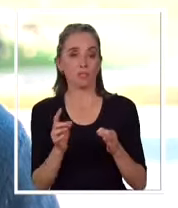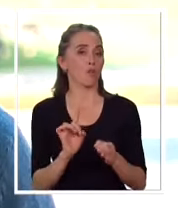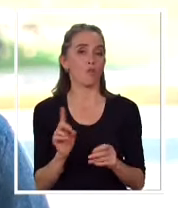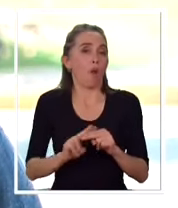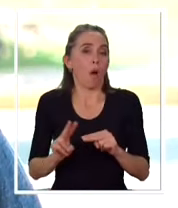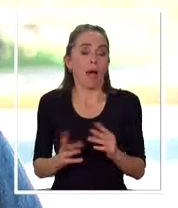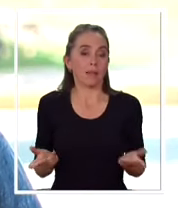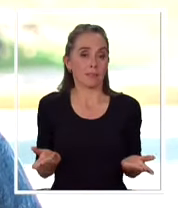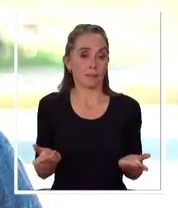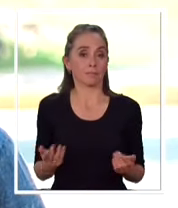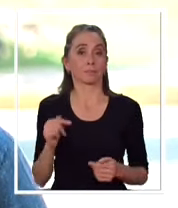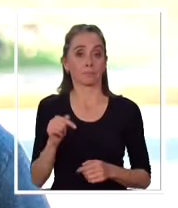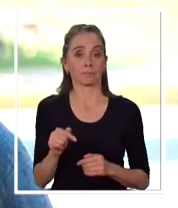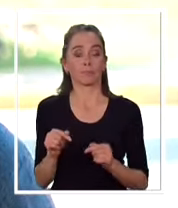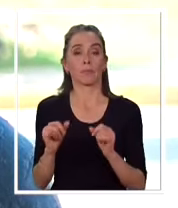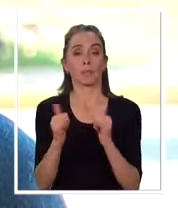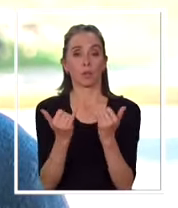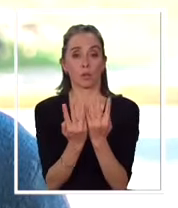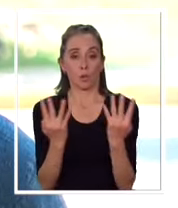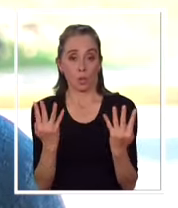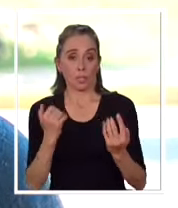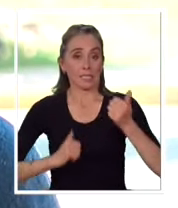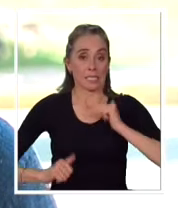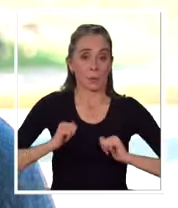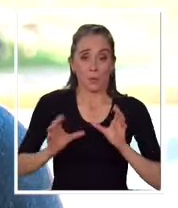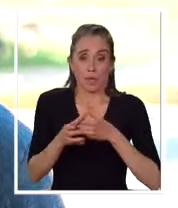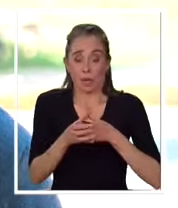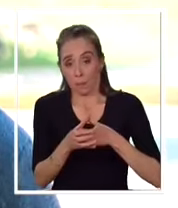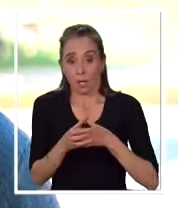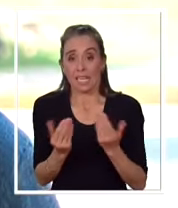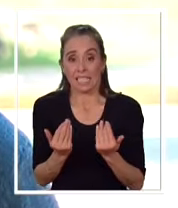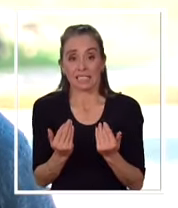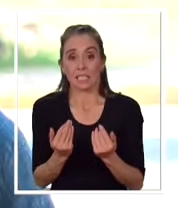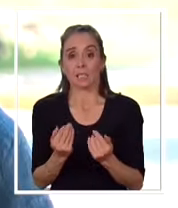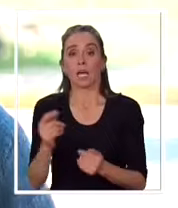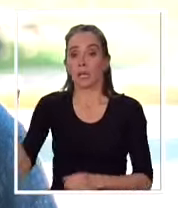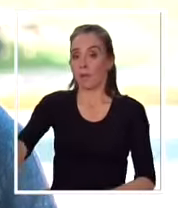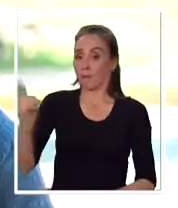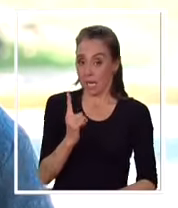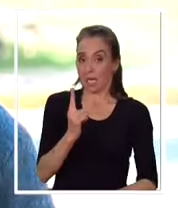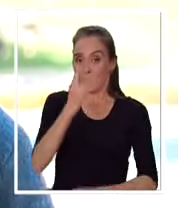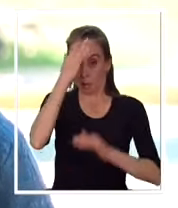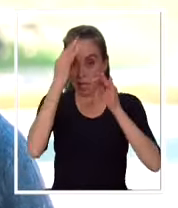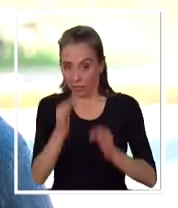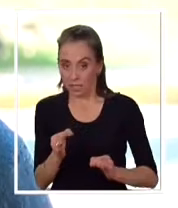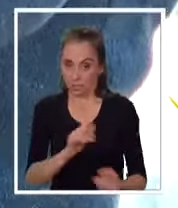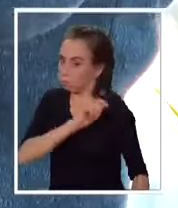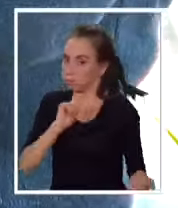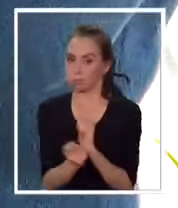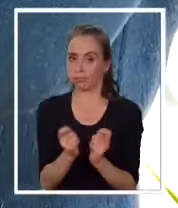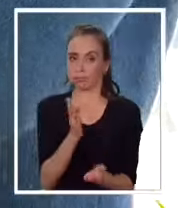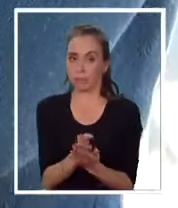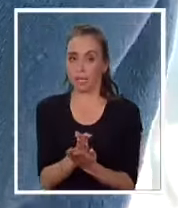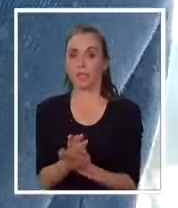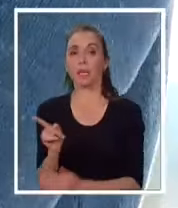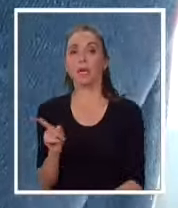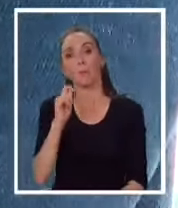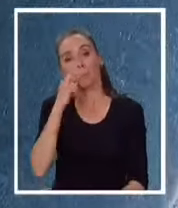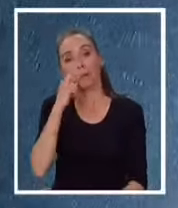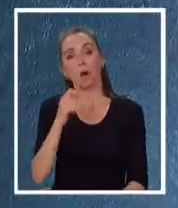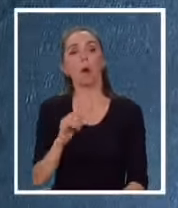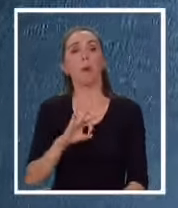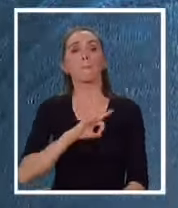Y yo creo que en este minuto, cuando hay un equipo que está sufriendo como lo está haciendo, necesita grandes decisiones, necesita decisiones medias radicales. Rodrigo el Polaco